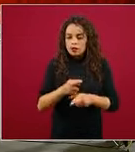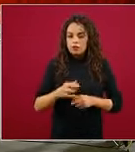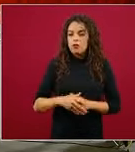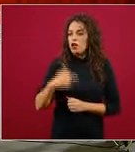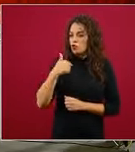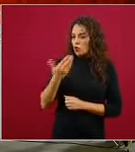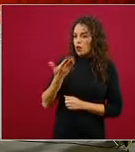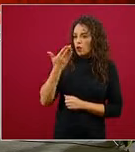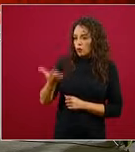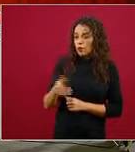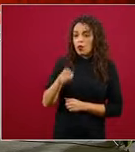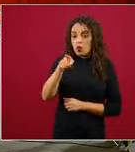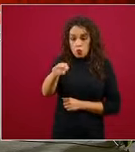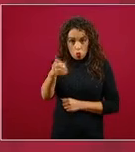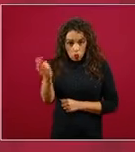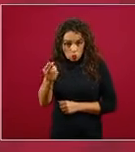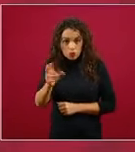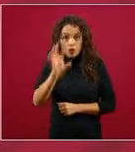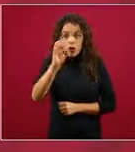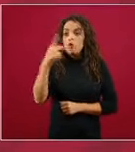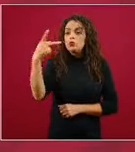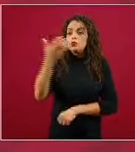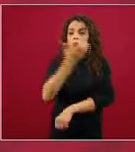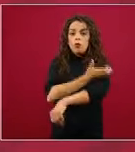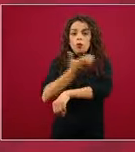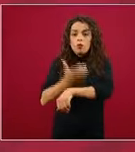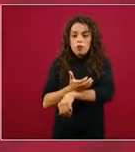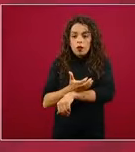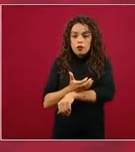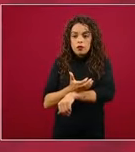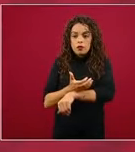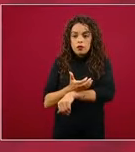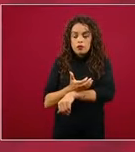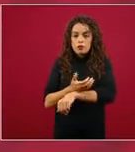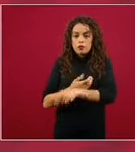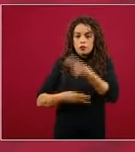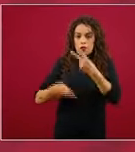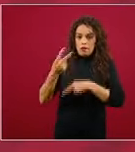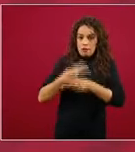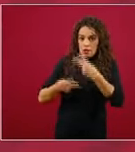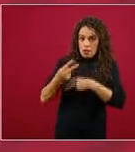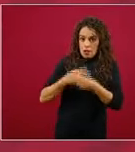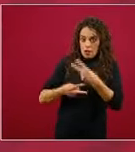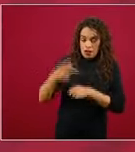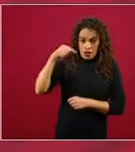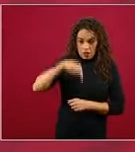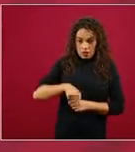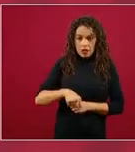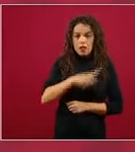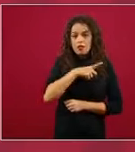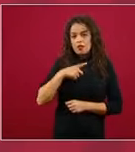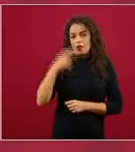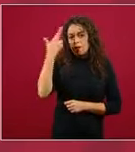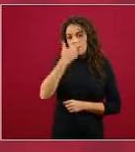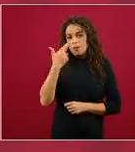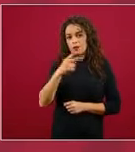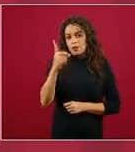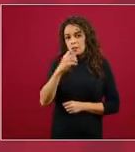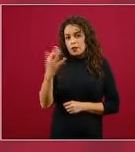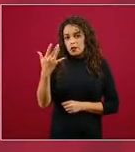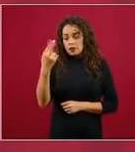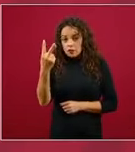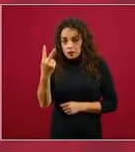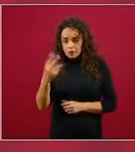sus colegas del Heraldo que hubieran venido antes, revisen las 152 o las más cercanas. Específicamente sobre cubrebocas,